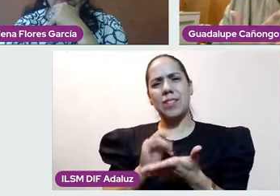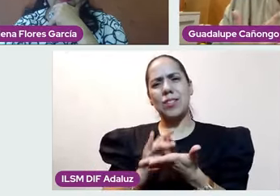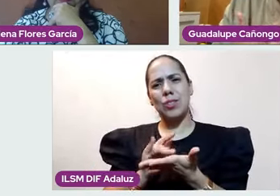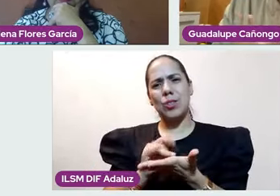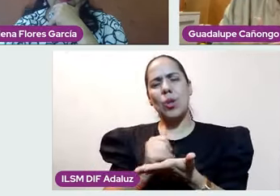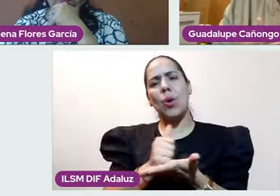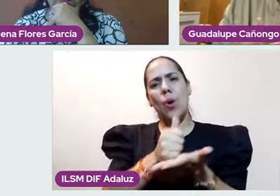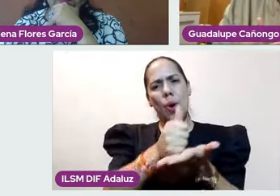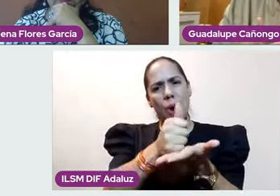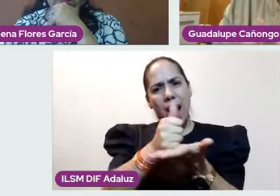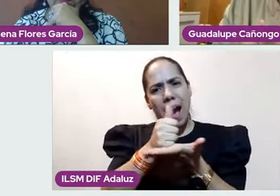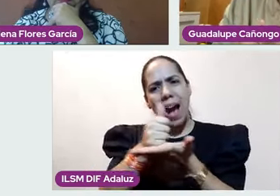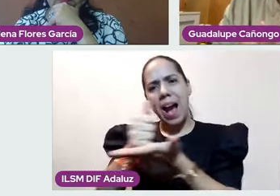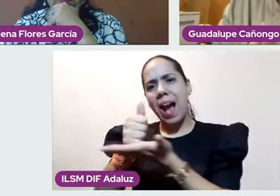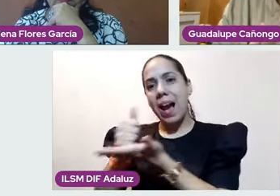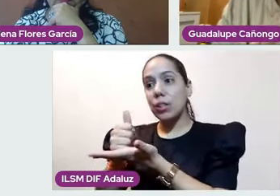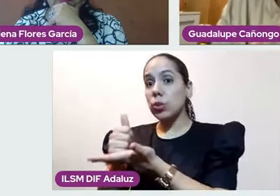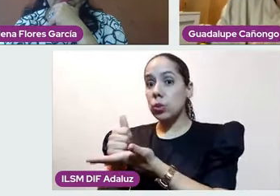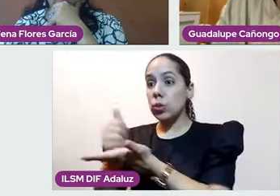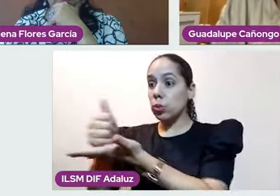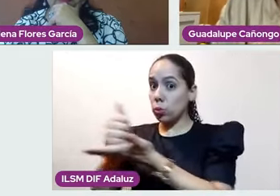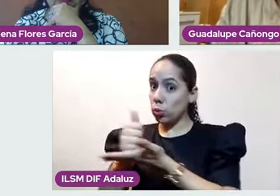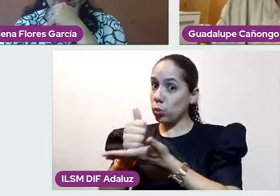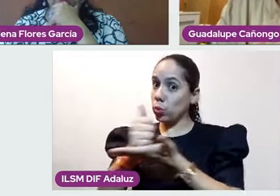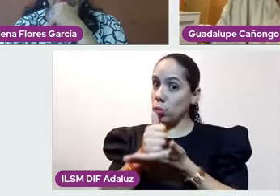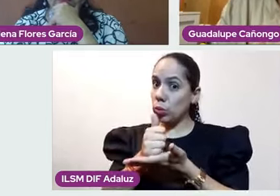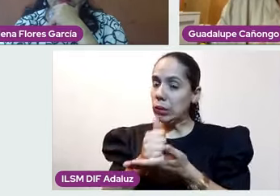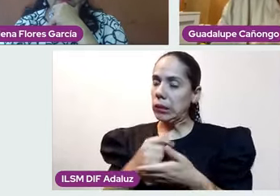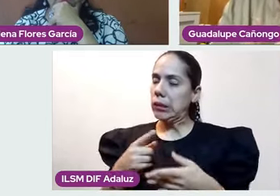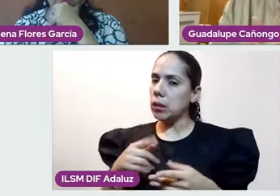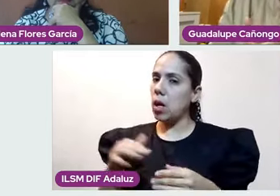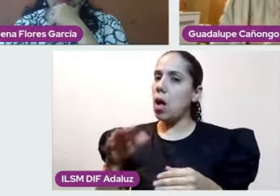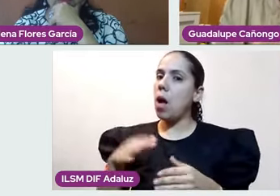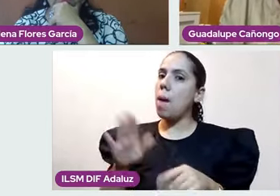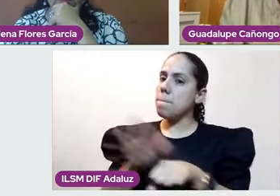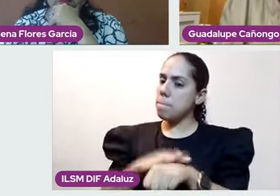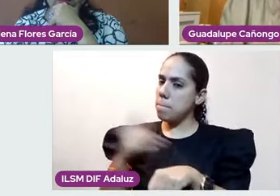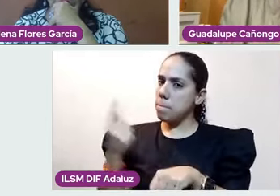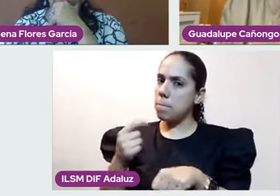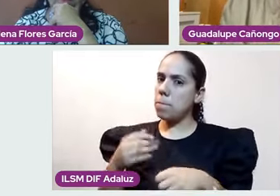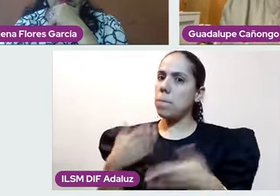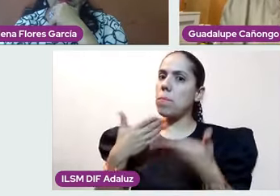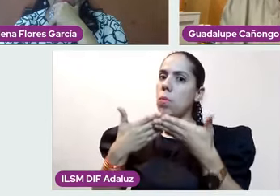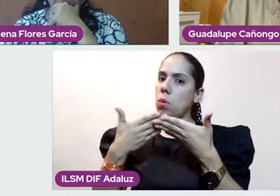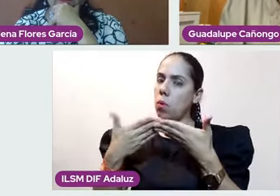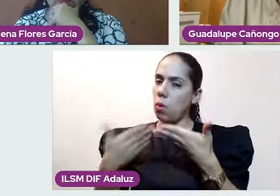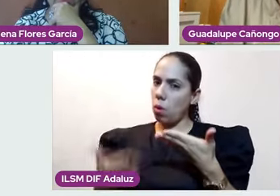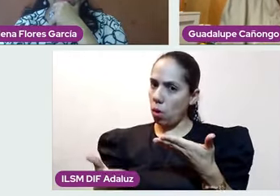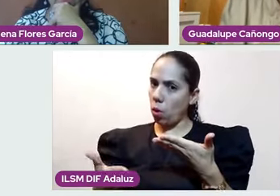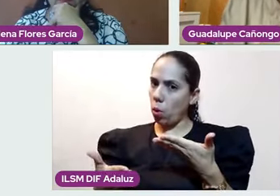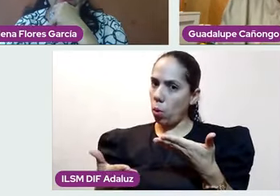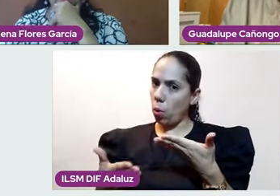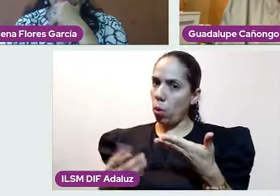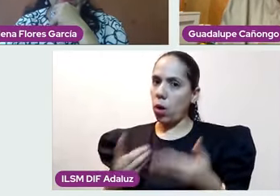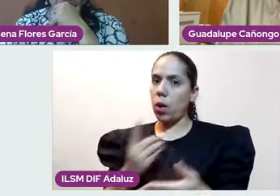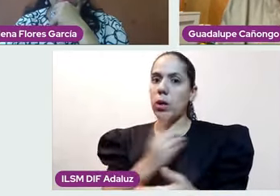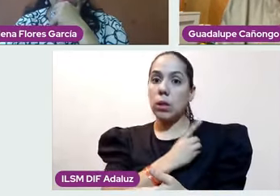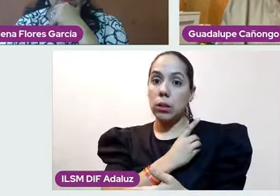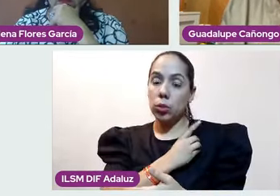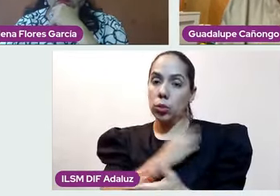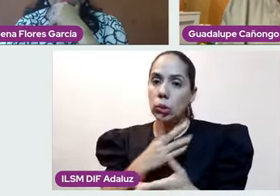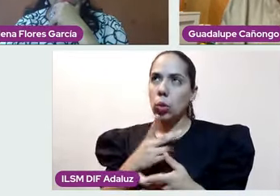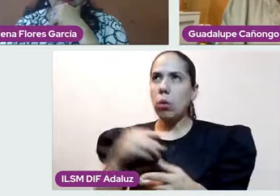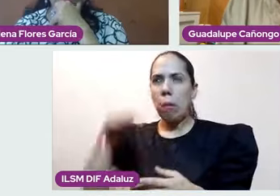en un ambiente en el que la individualidad, en el que el individualismo, por decirlo de alguna manera,